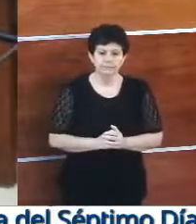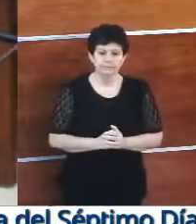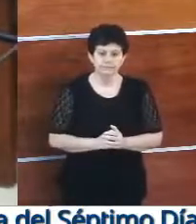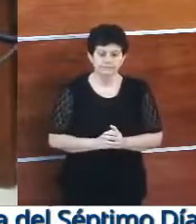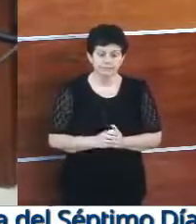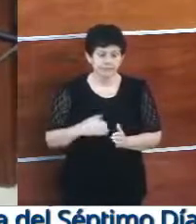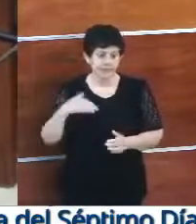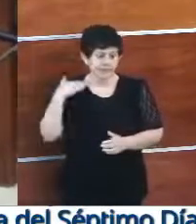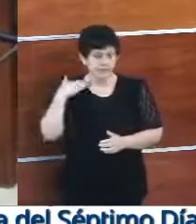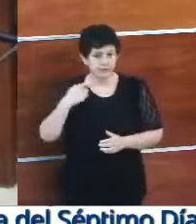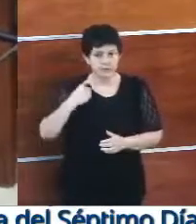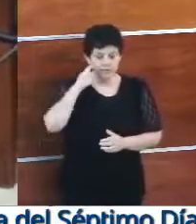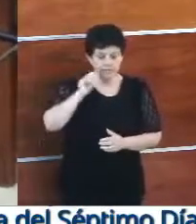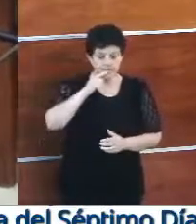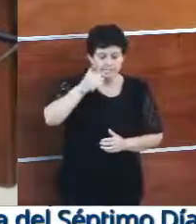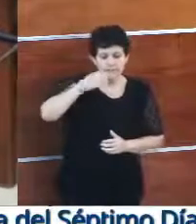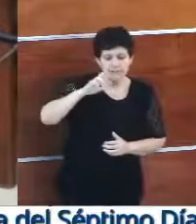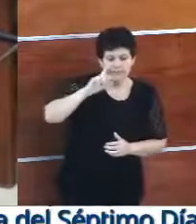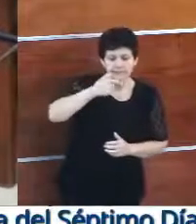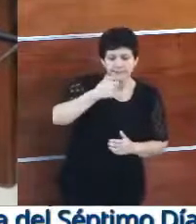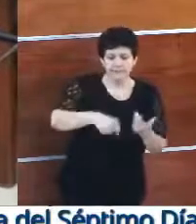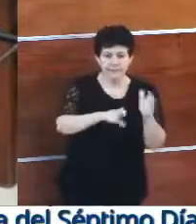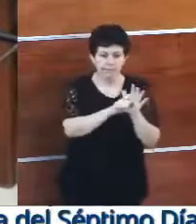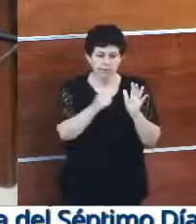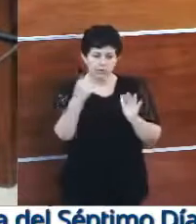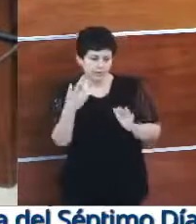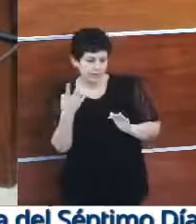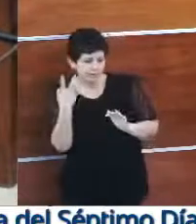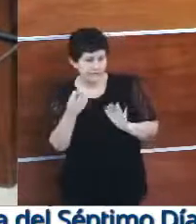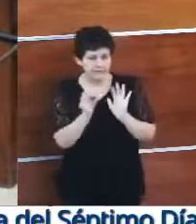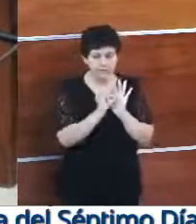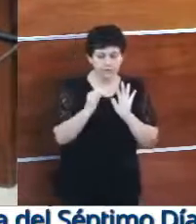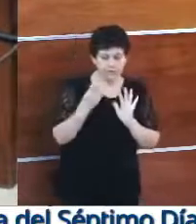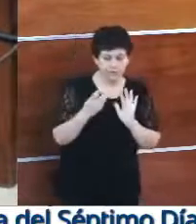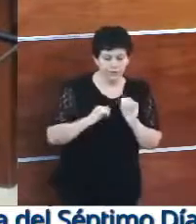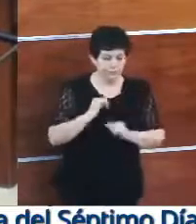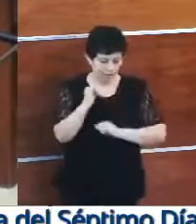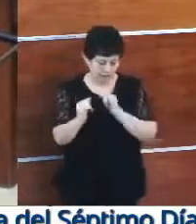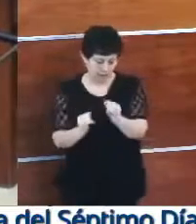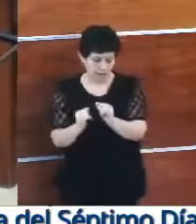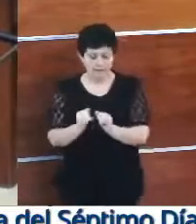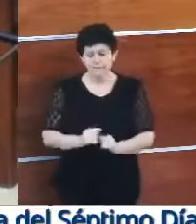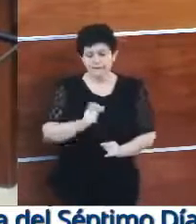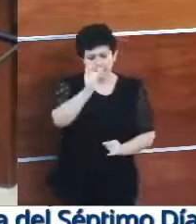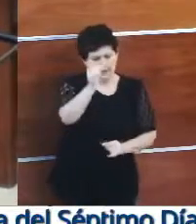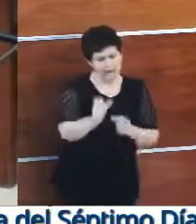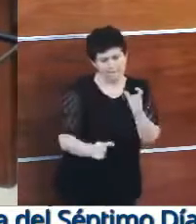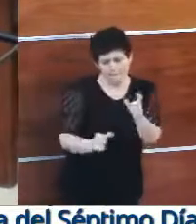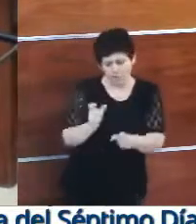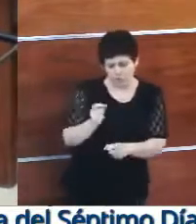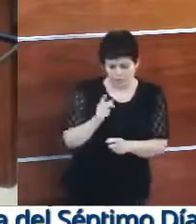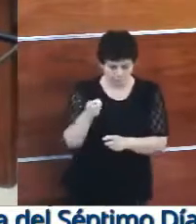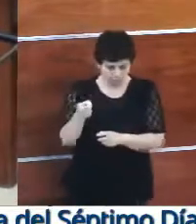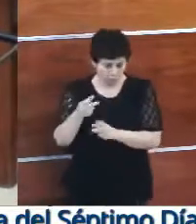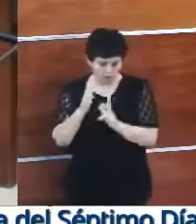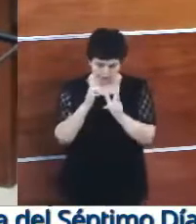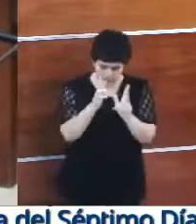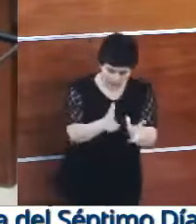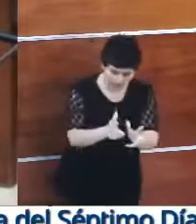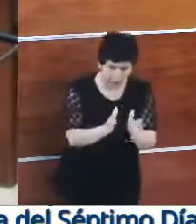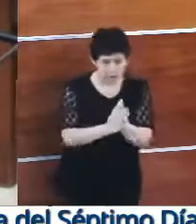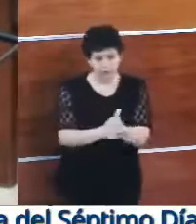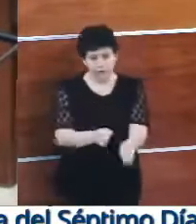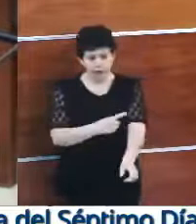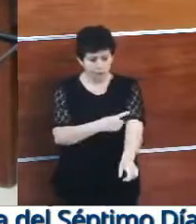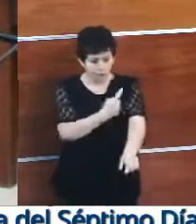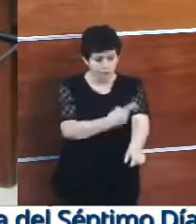allí en Isaías 35:4, dice, decid a los de corazón apocado, ¿no es cierto? Esforzaos,